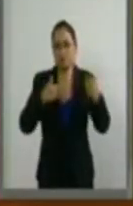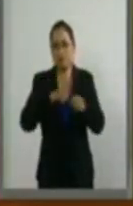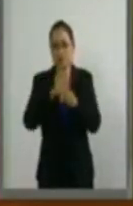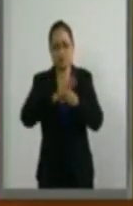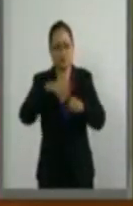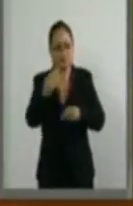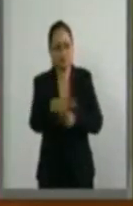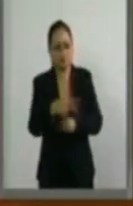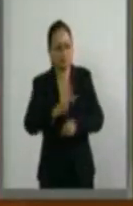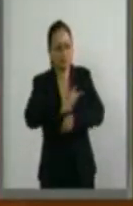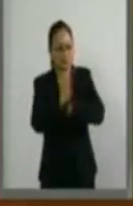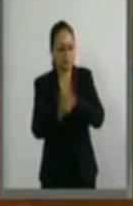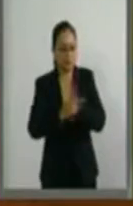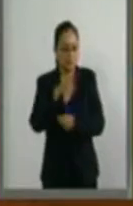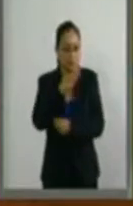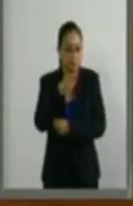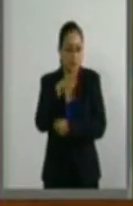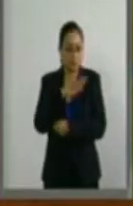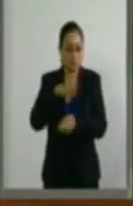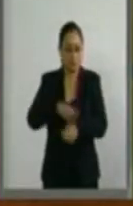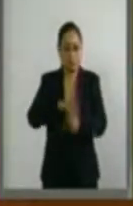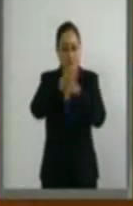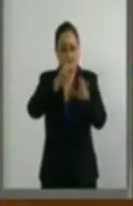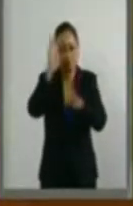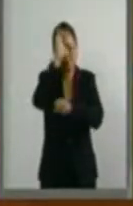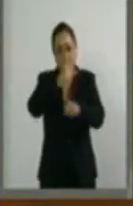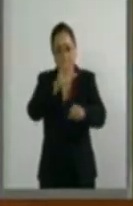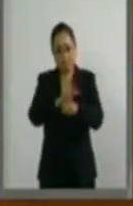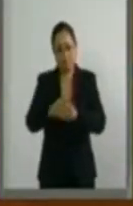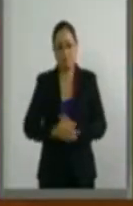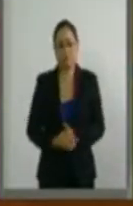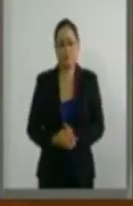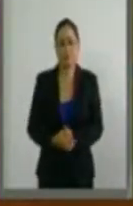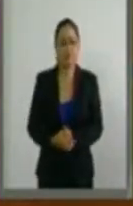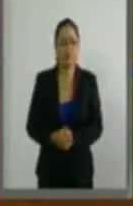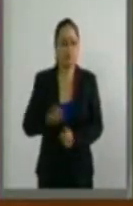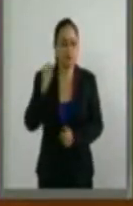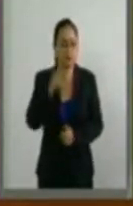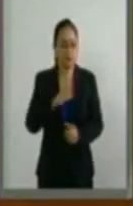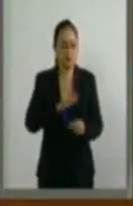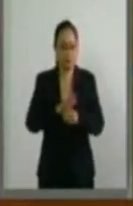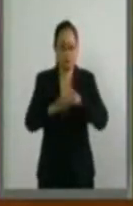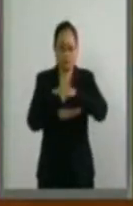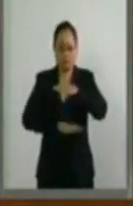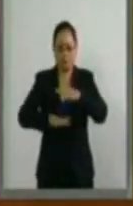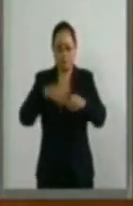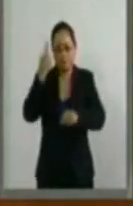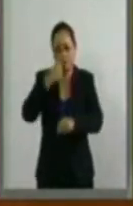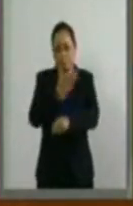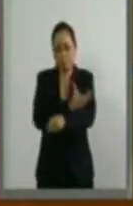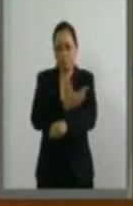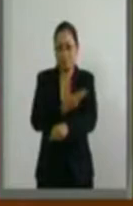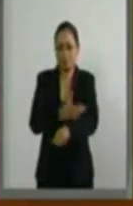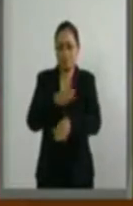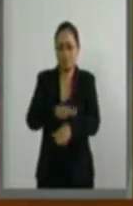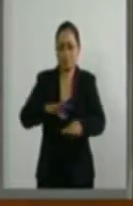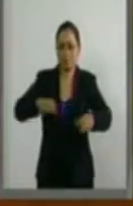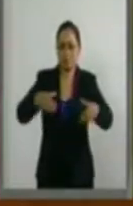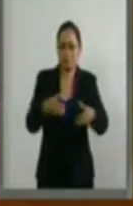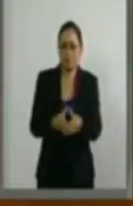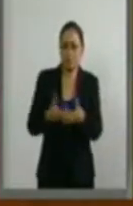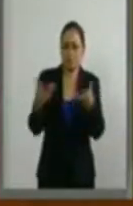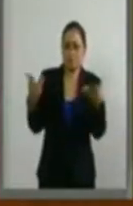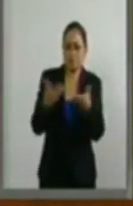que presta el Estado en materia cultural, las bases de coordinación entre la